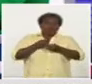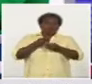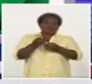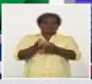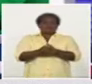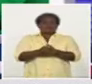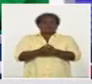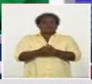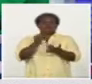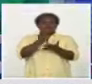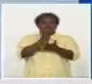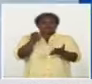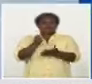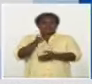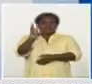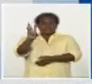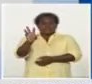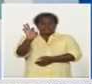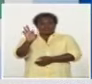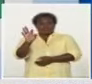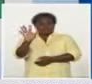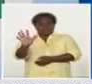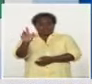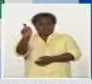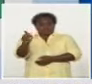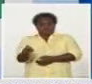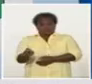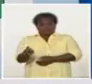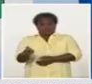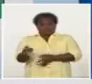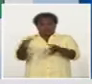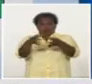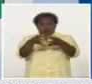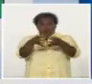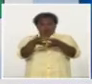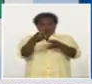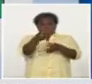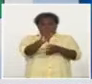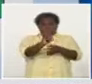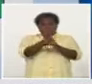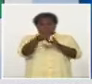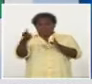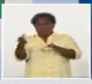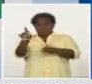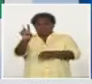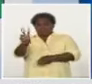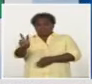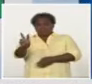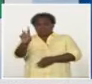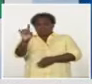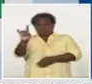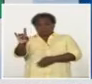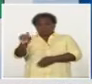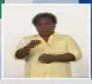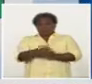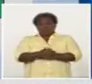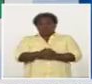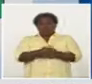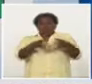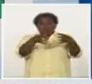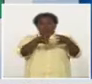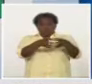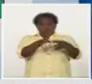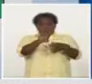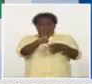diagnostican 385 personas en el grupo de 20 a 39 años de edad, en el grupo de 40